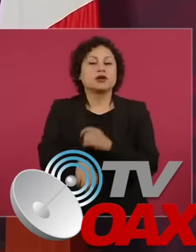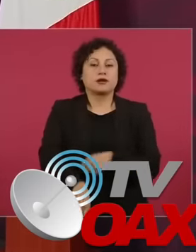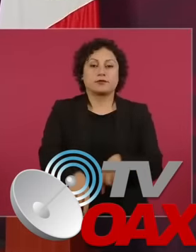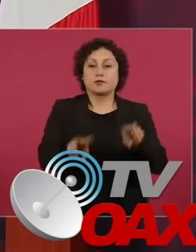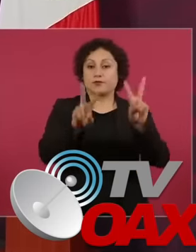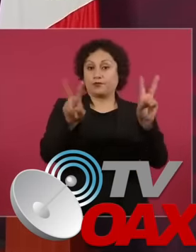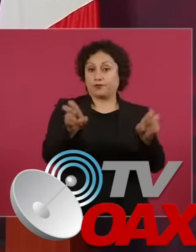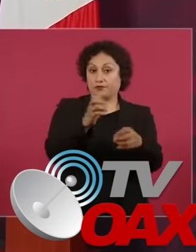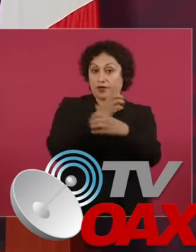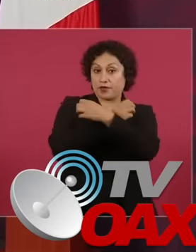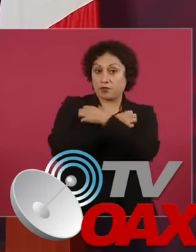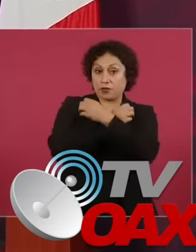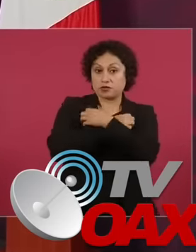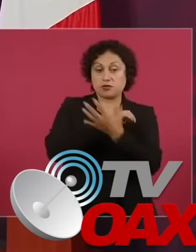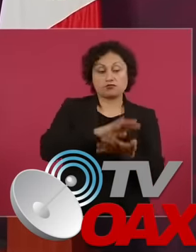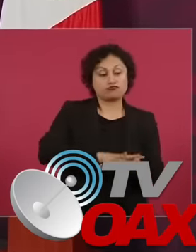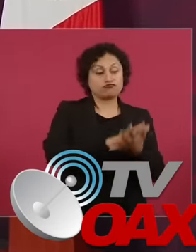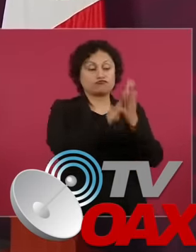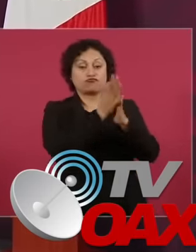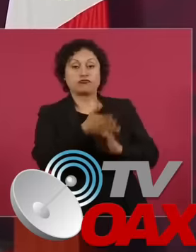la salud?